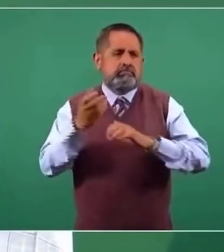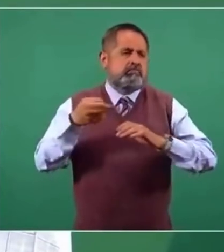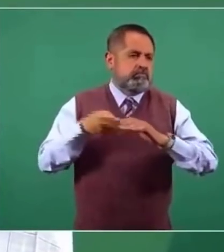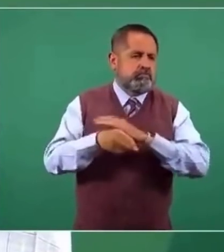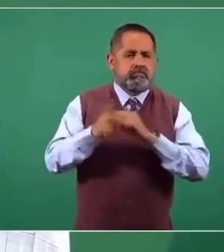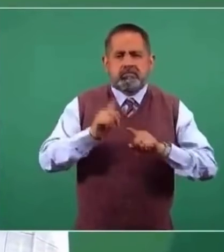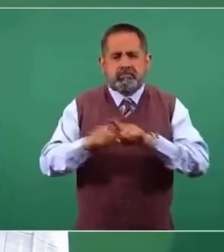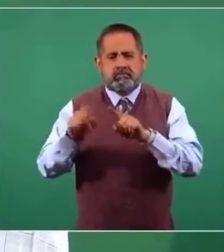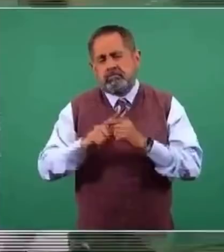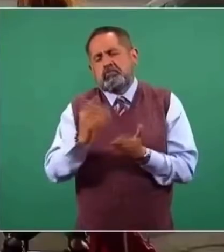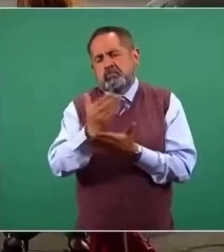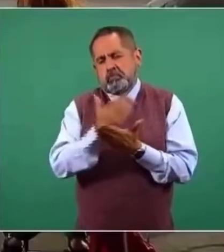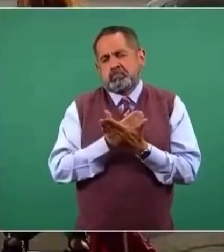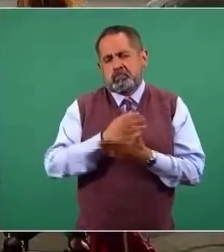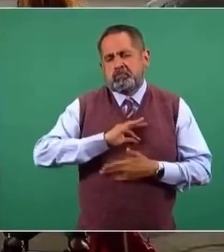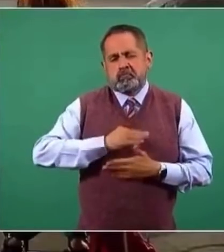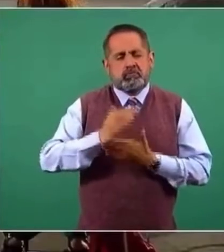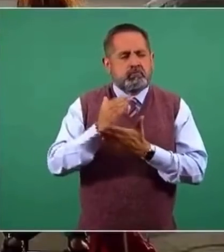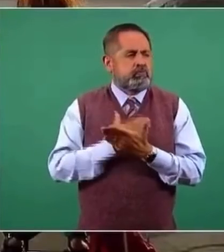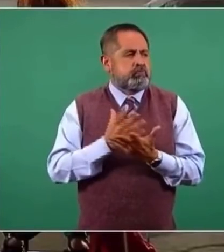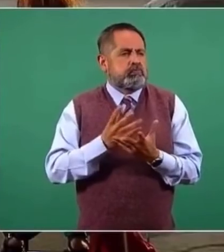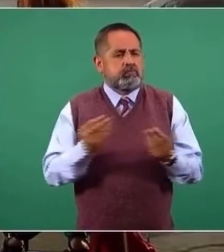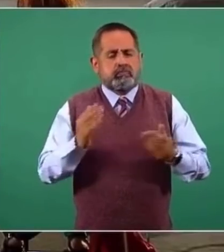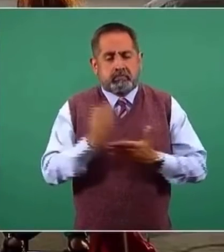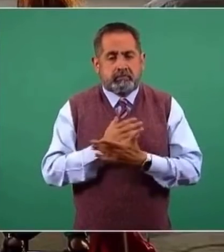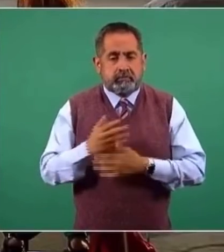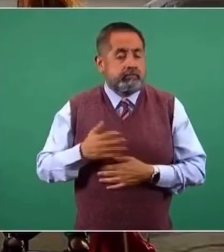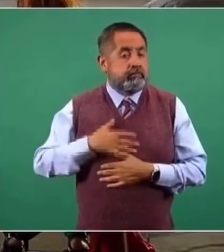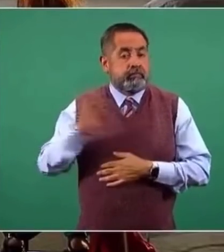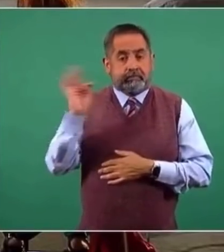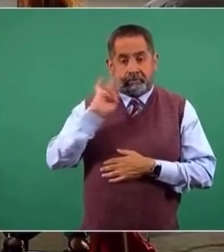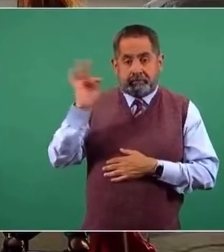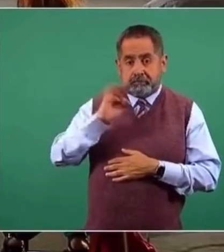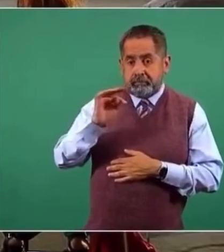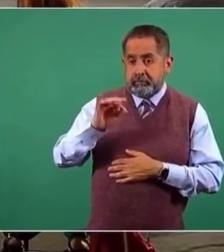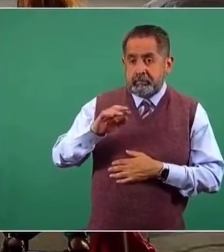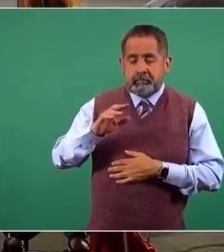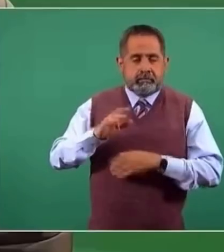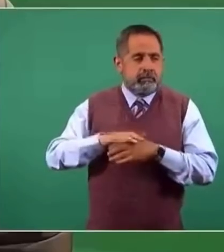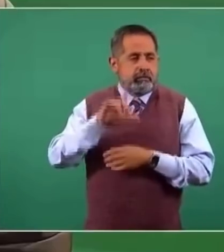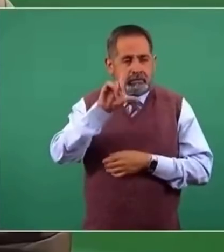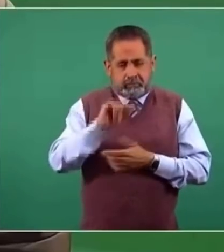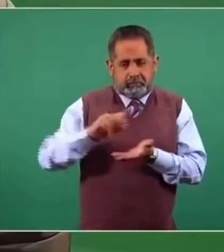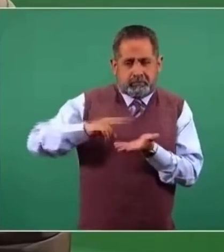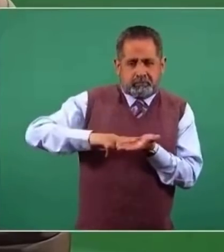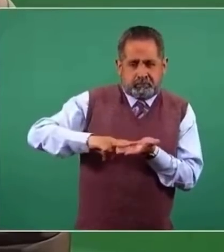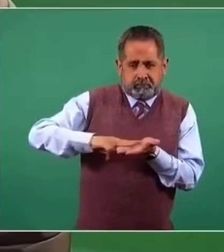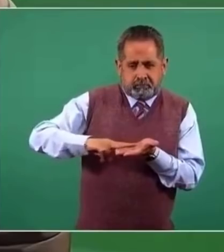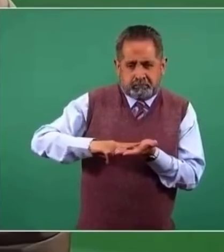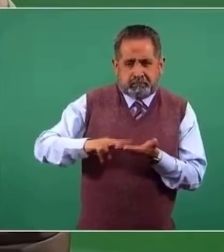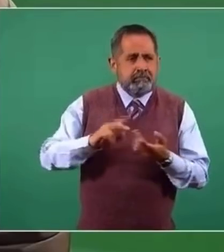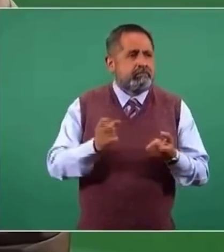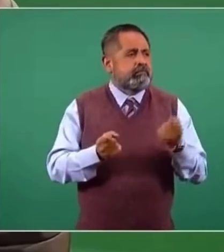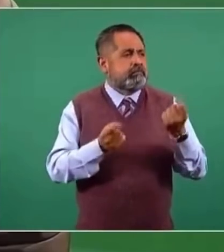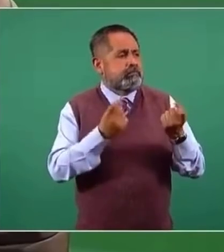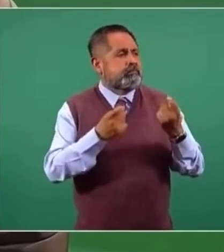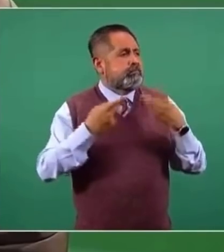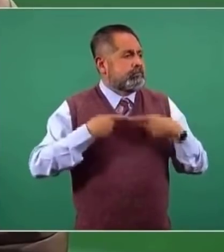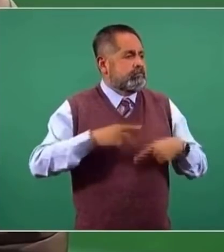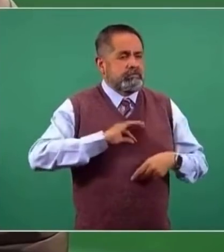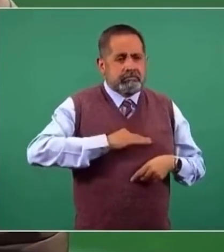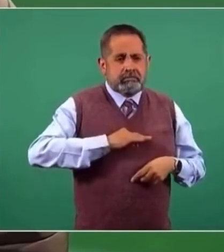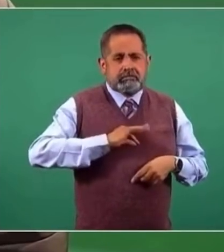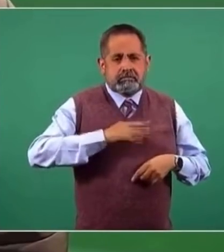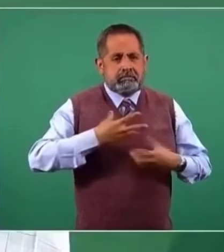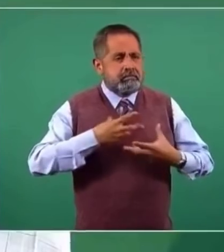la transmisión pudiera incrementarse. Cuando yo estoy en nivel de riesgo bajo verde, quiere decir que hay una